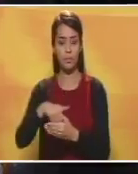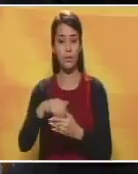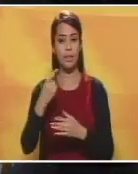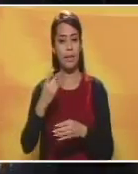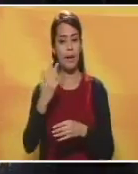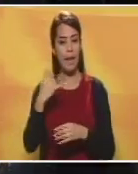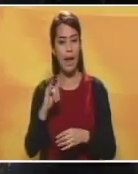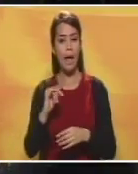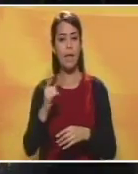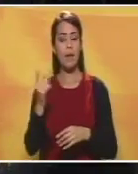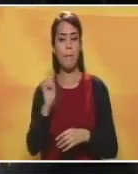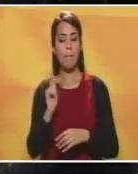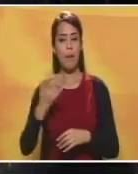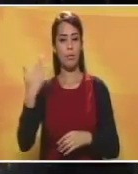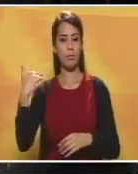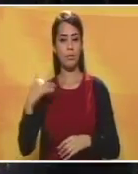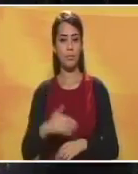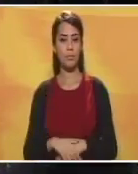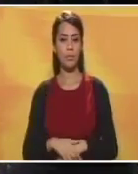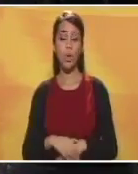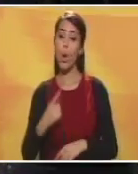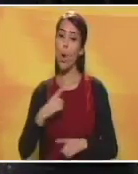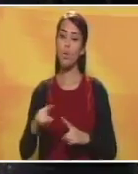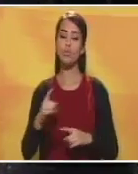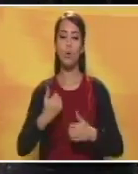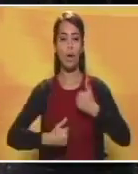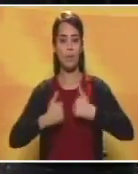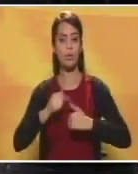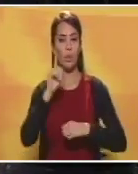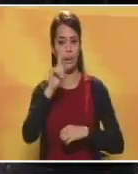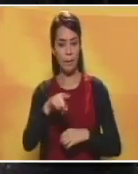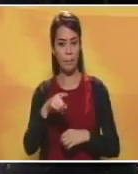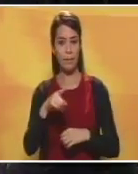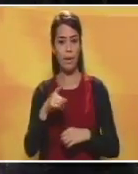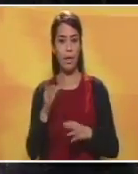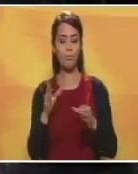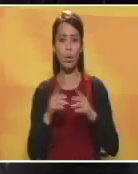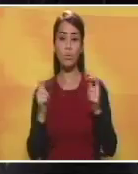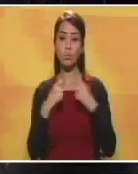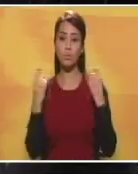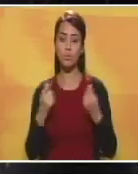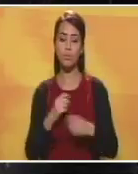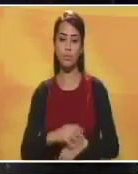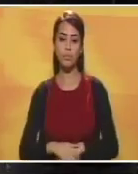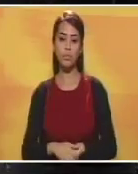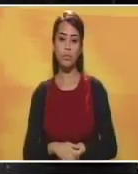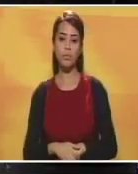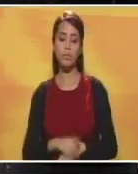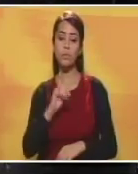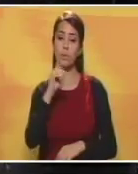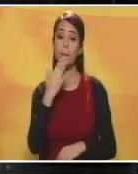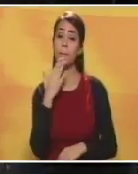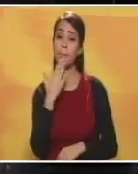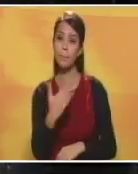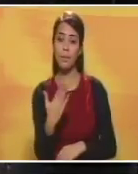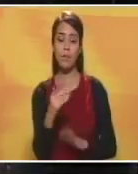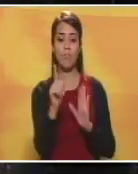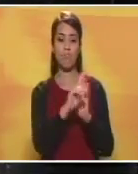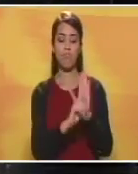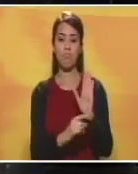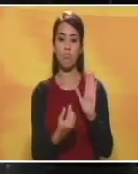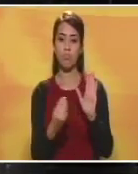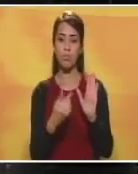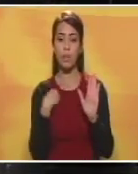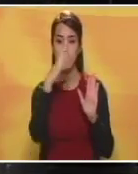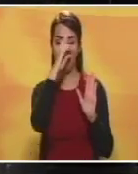ya el mes pasado con los demás candidatos que forman parte de la contienda electoral, sino que también va a exigir el cumplimiento